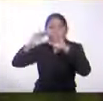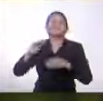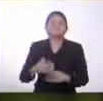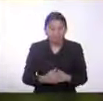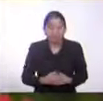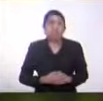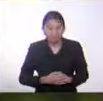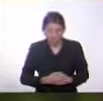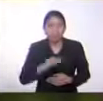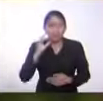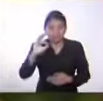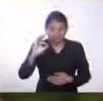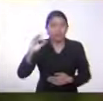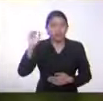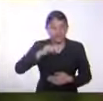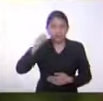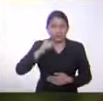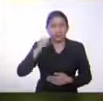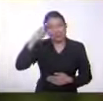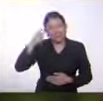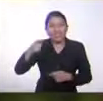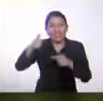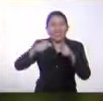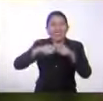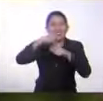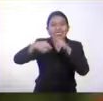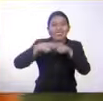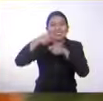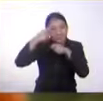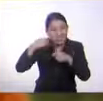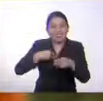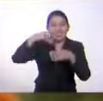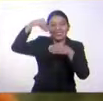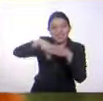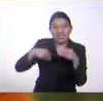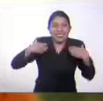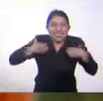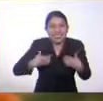este momento nos va a ser muy útil la soga que puse en su mochila, señor.